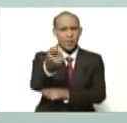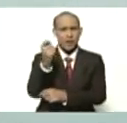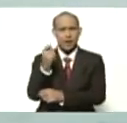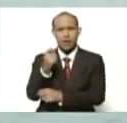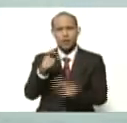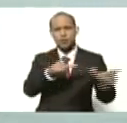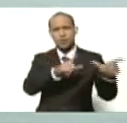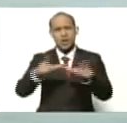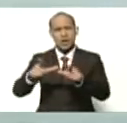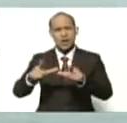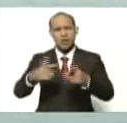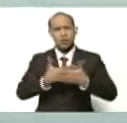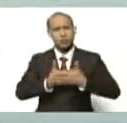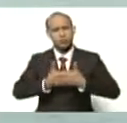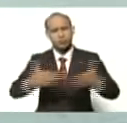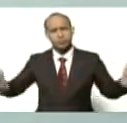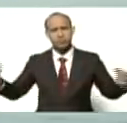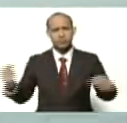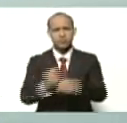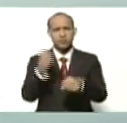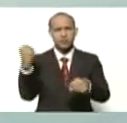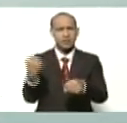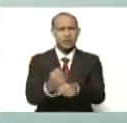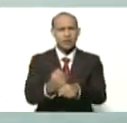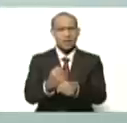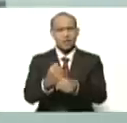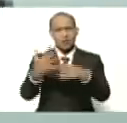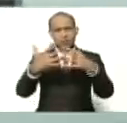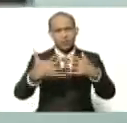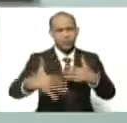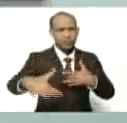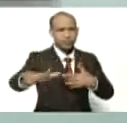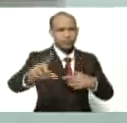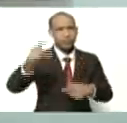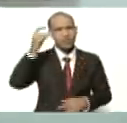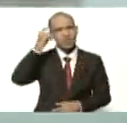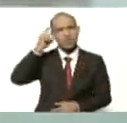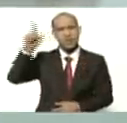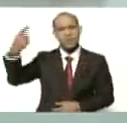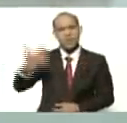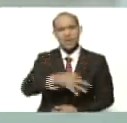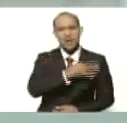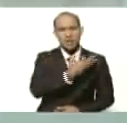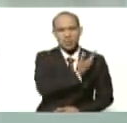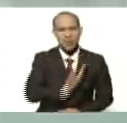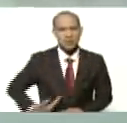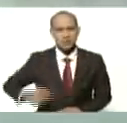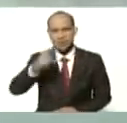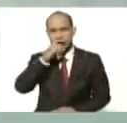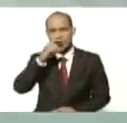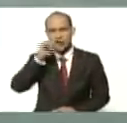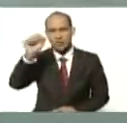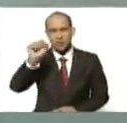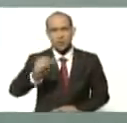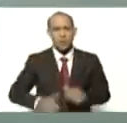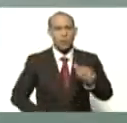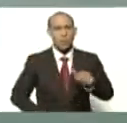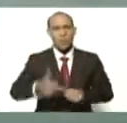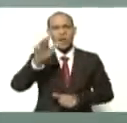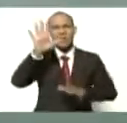listos con el apresto operacional para la faena de la sardina presidente maduro más de 10 mil 500 toneladas